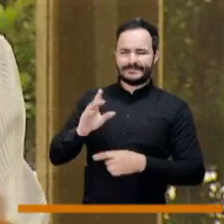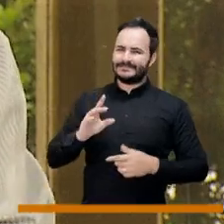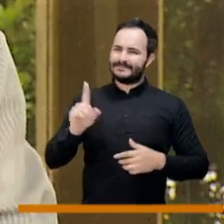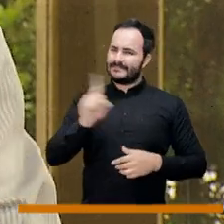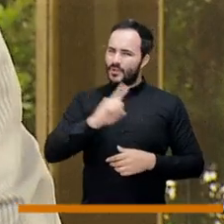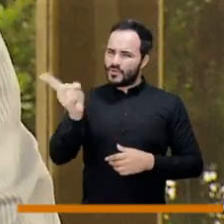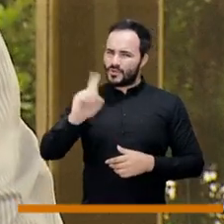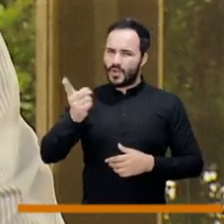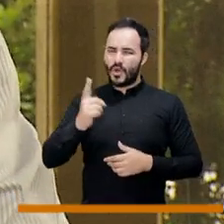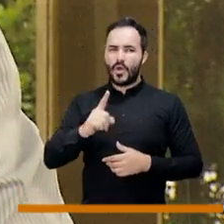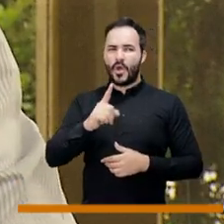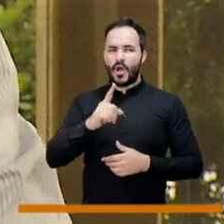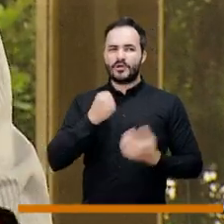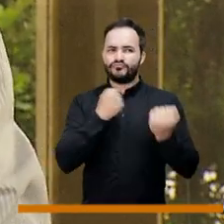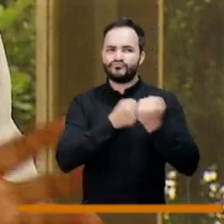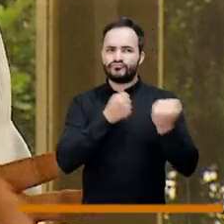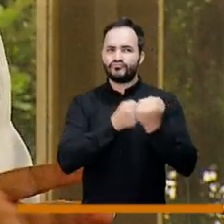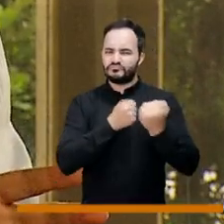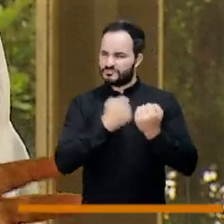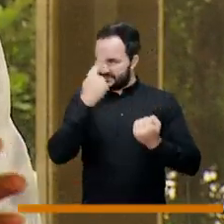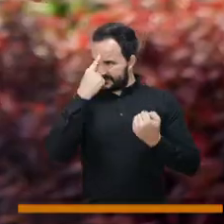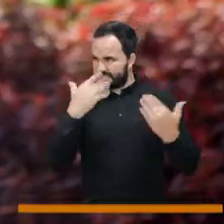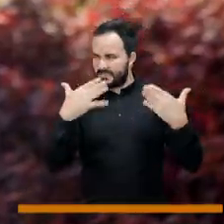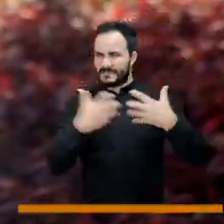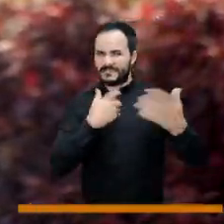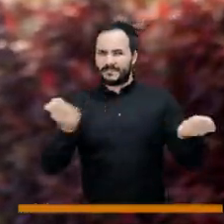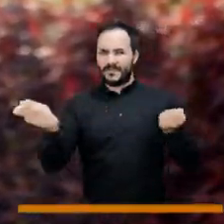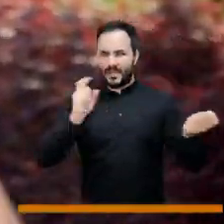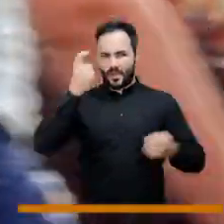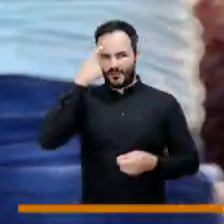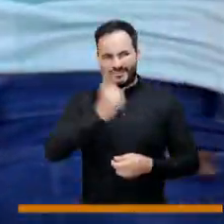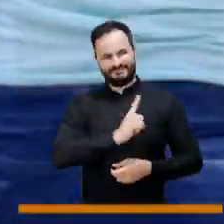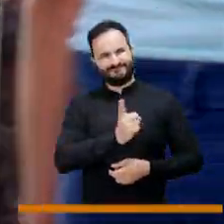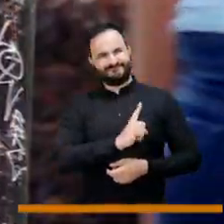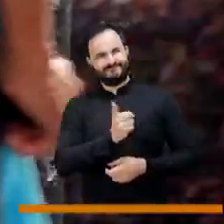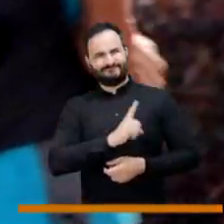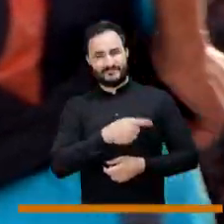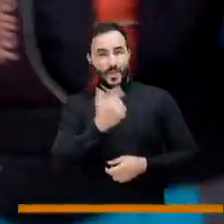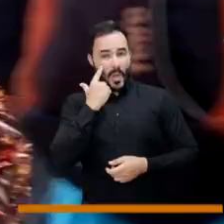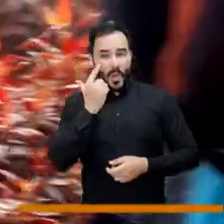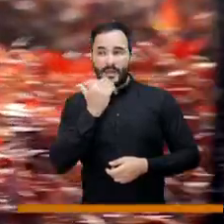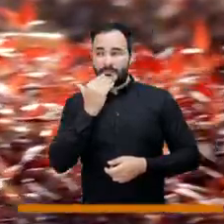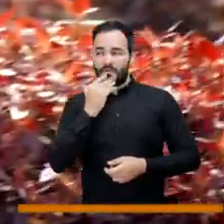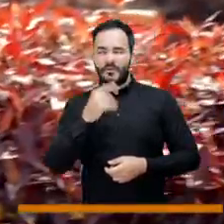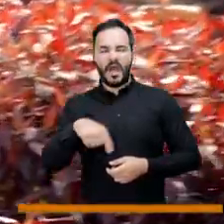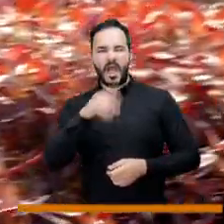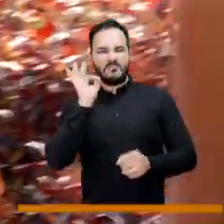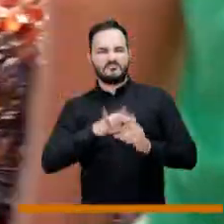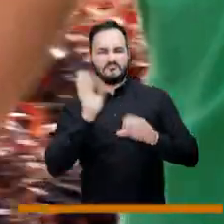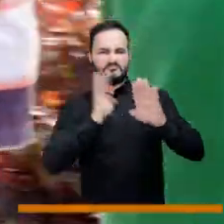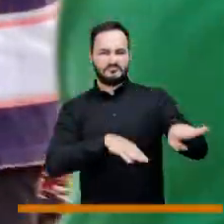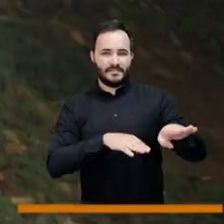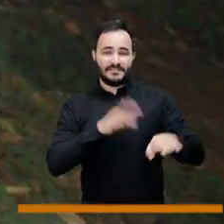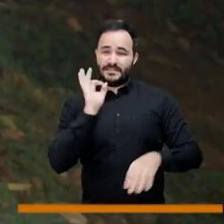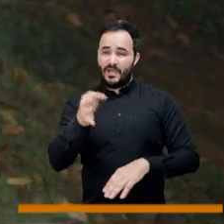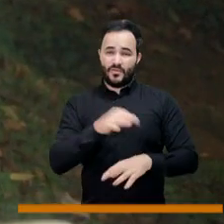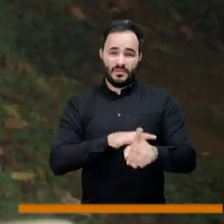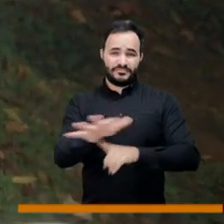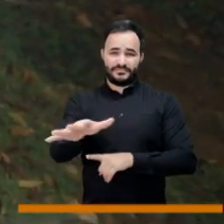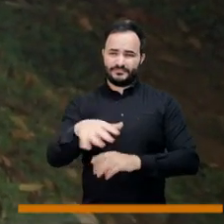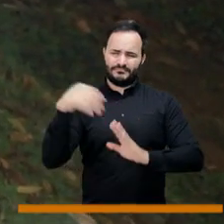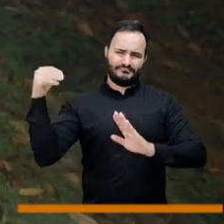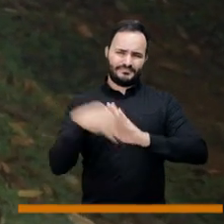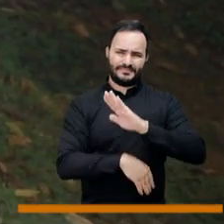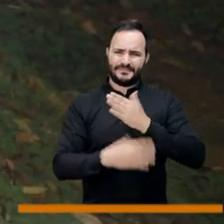gobernar. Cómo con decisiones equivocadas y un sistema equivocado que no funciona, se puede tirar un país entero a la